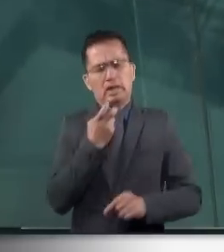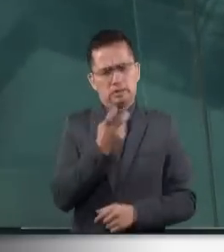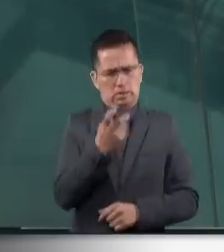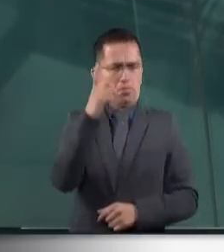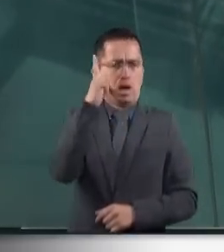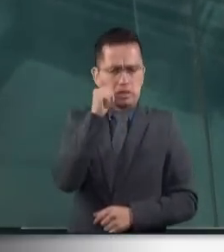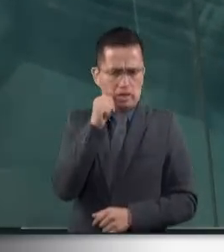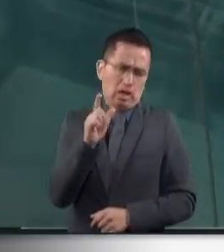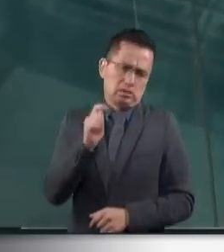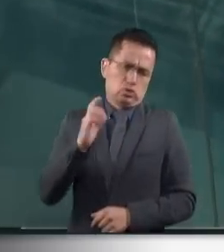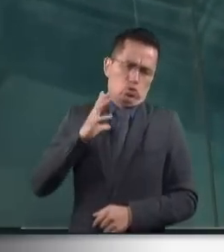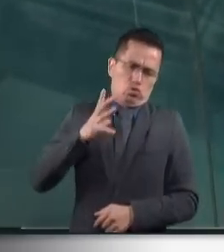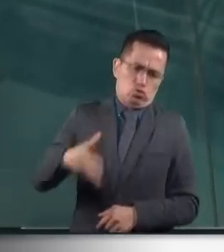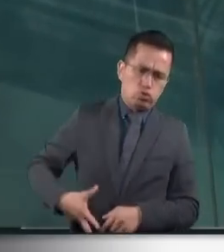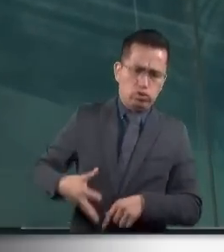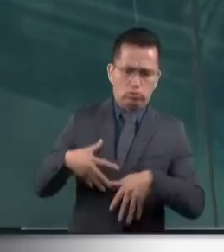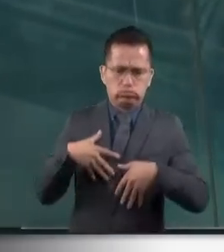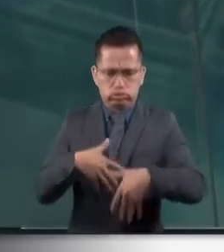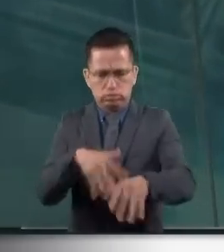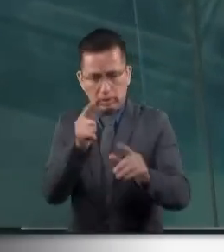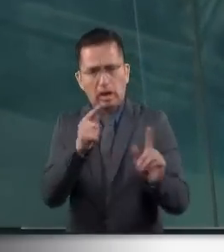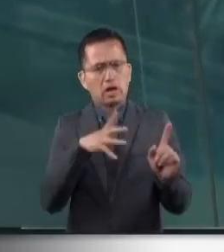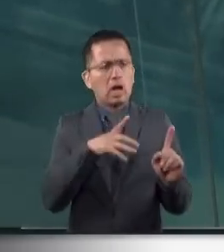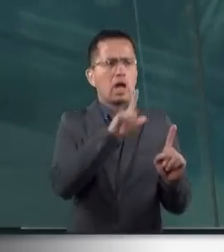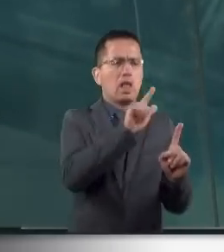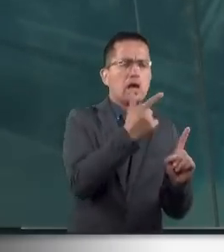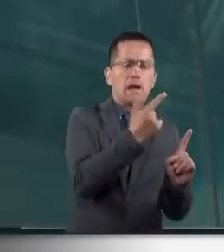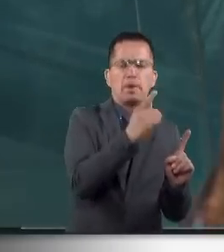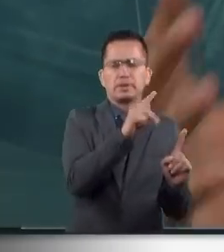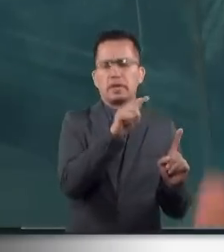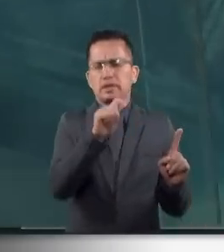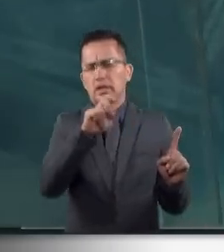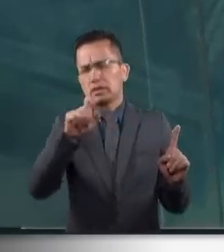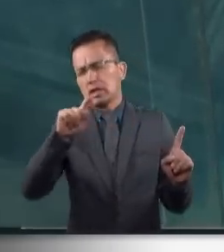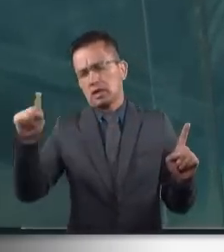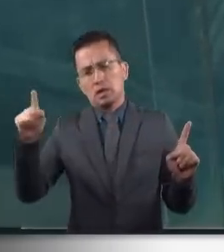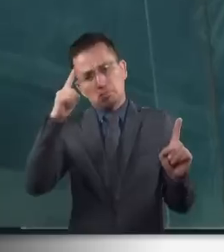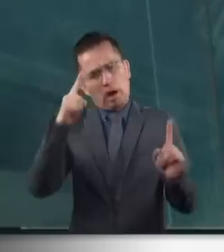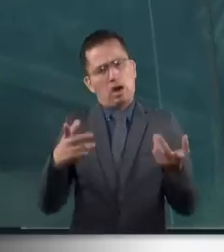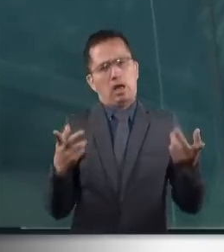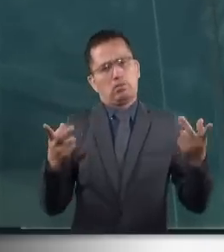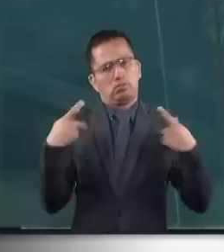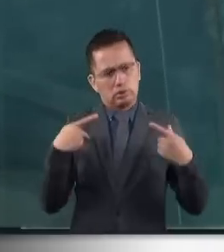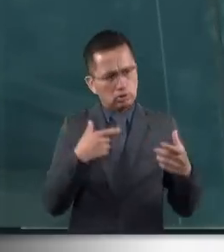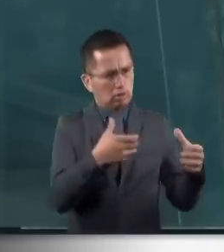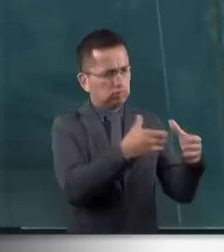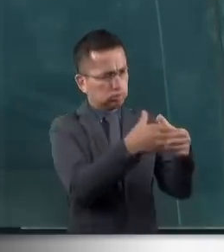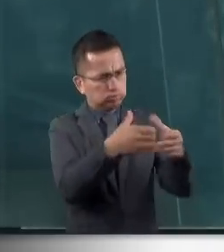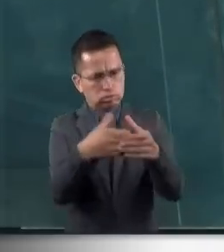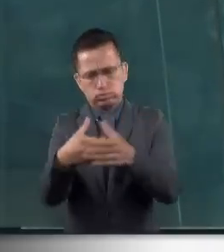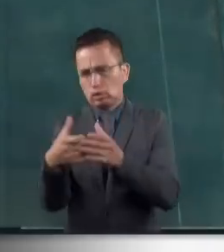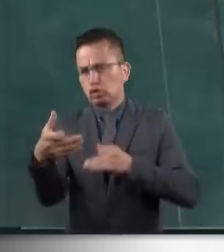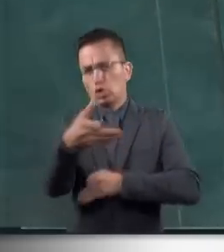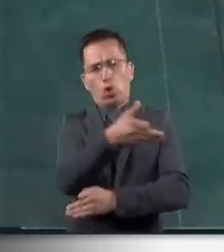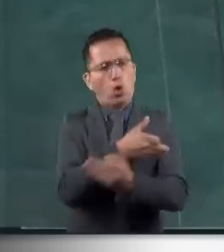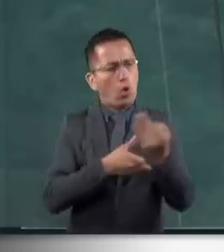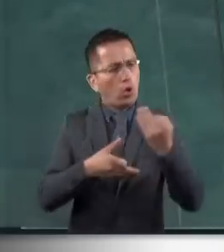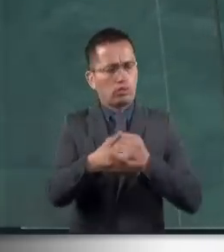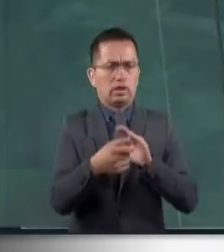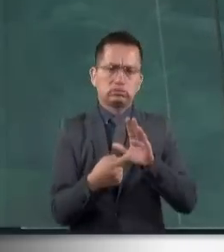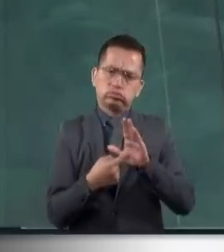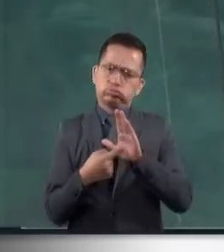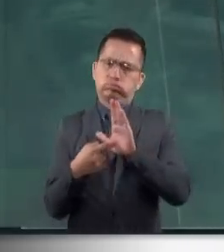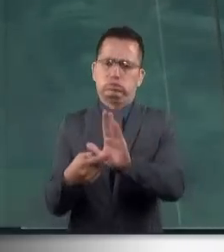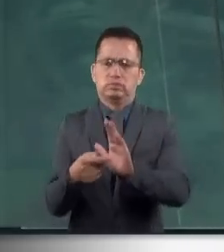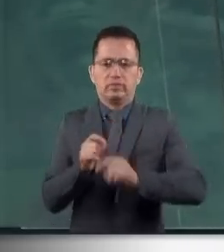LGBTTIQA+. Sí, se siguen sumando las consonantes para dar máxima visibilidad a todas las expresiones, a todos los